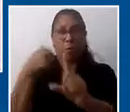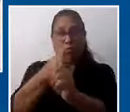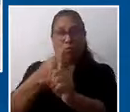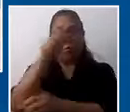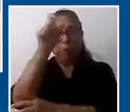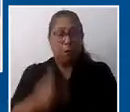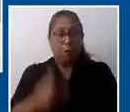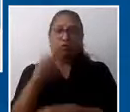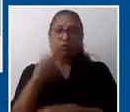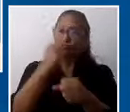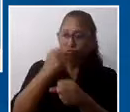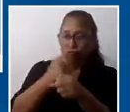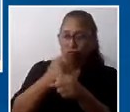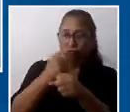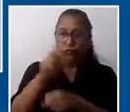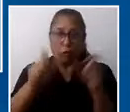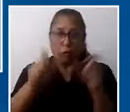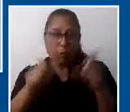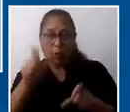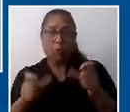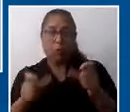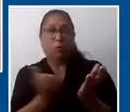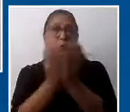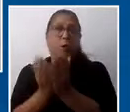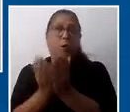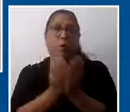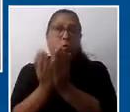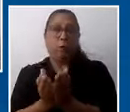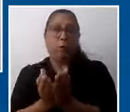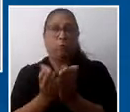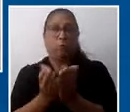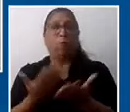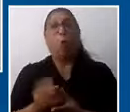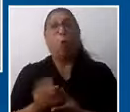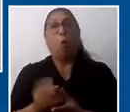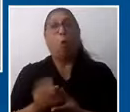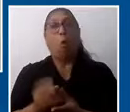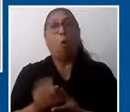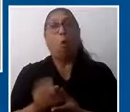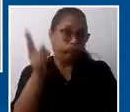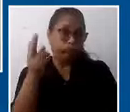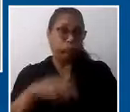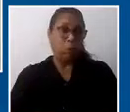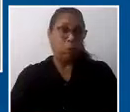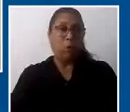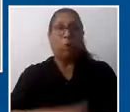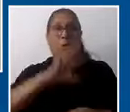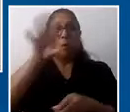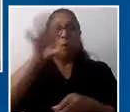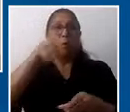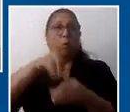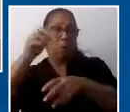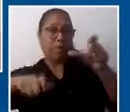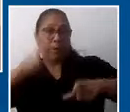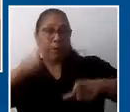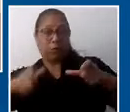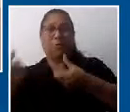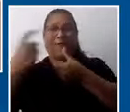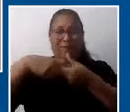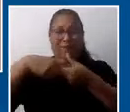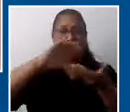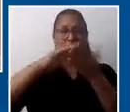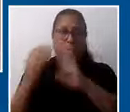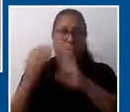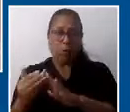de los funcionarios, de las entidades educativas o de los docentes también, incluidos el resto de personas que forman parte de la comunidad